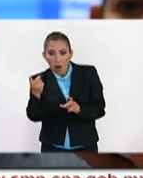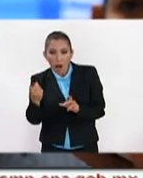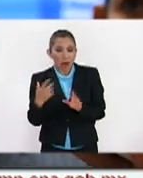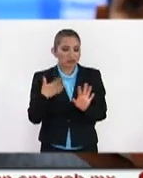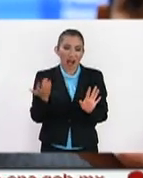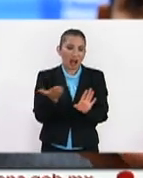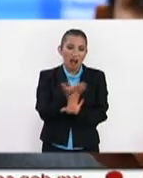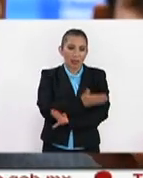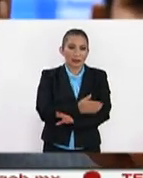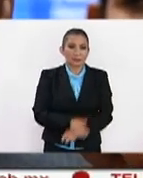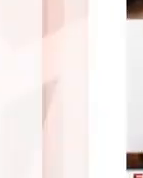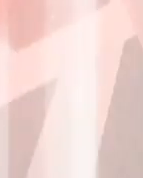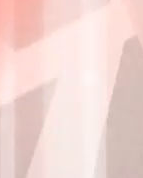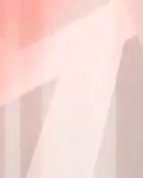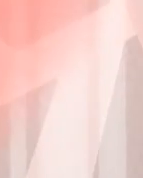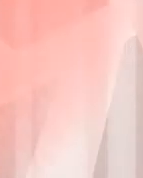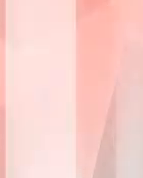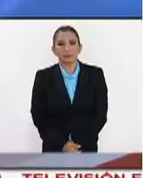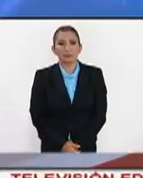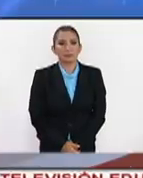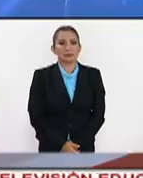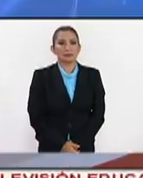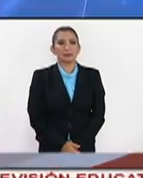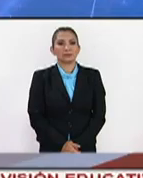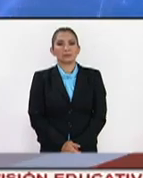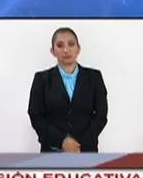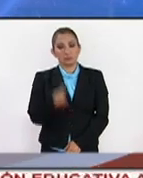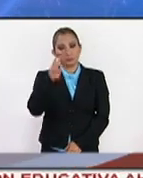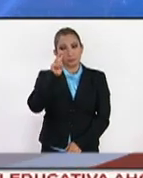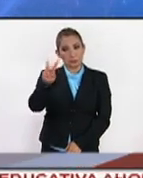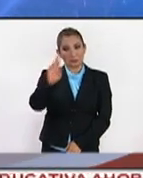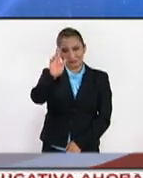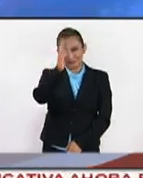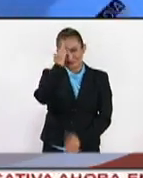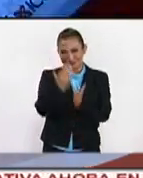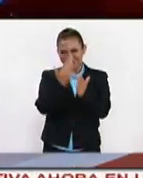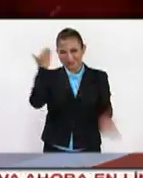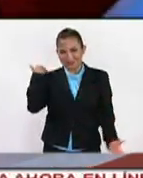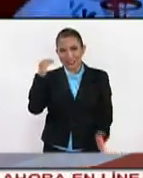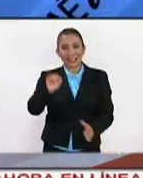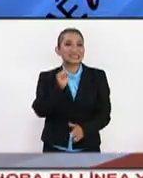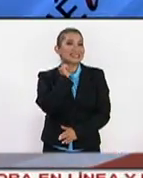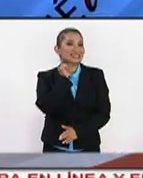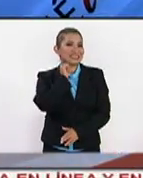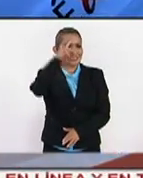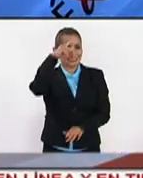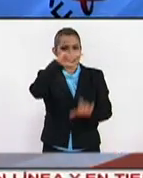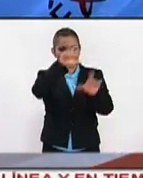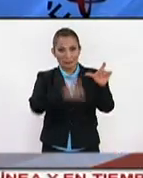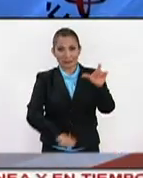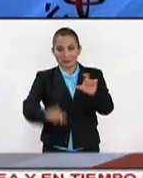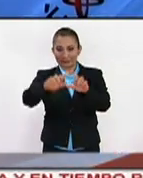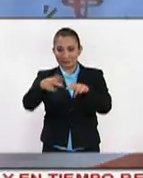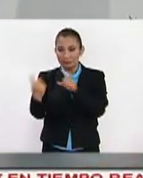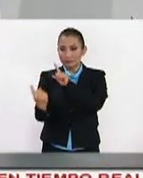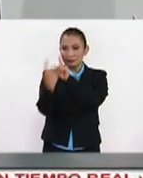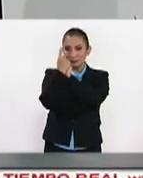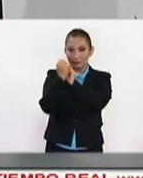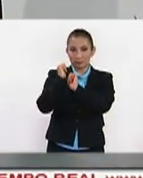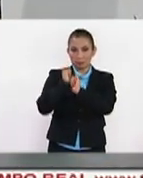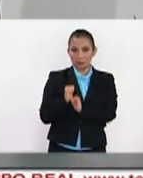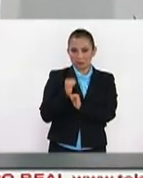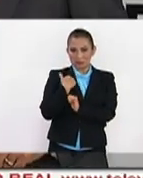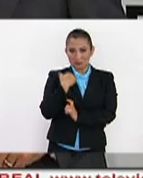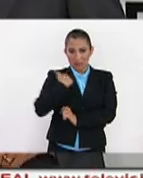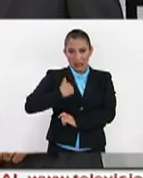se haya dado en condiciones ordenadas. Usted lo vio, lo recordará muy bien, y es que el Senado de la República recibió al primer ministro de Canadá,